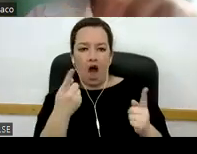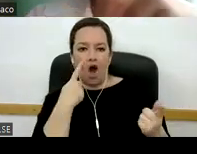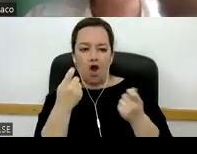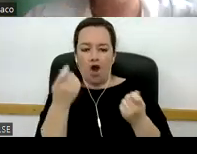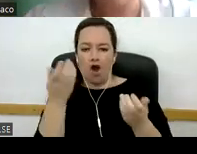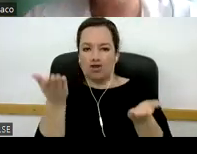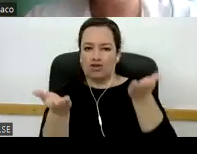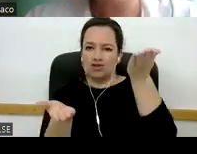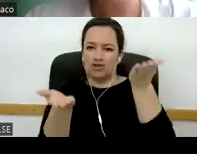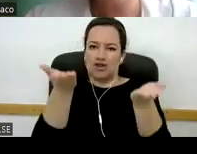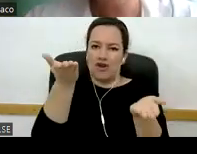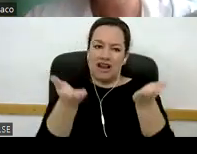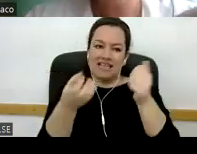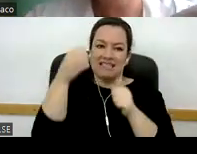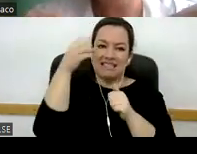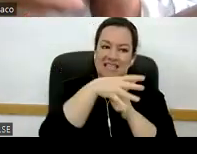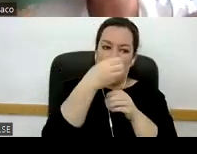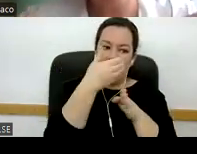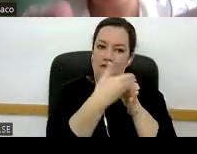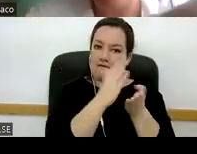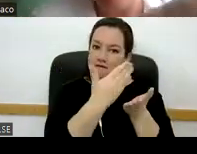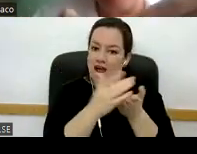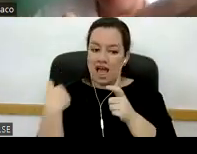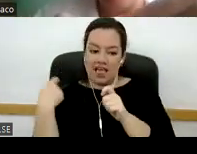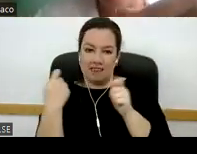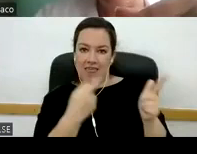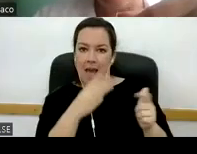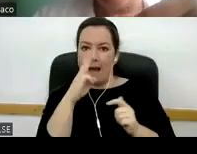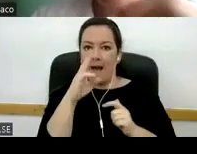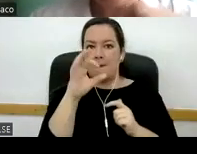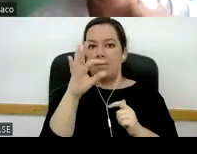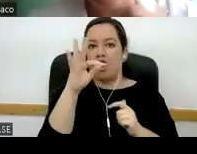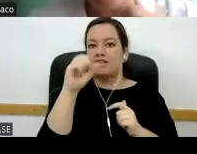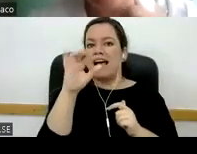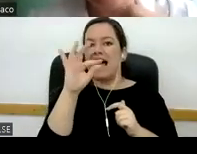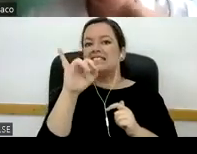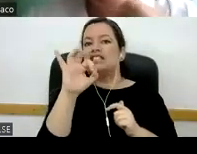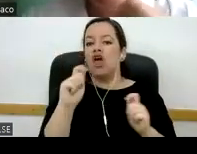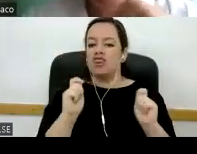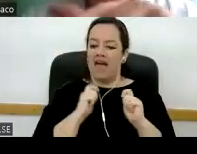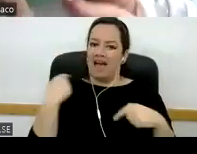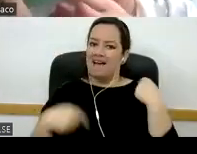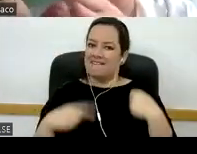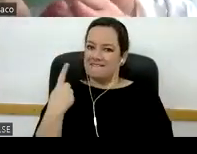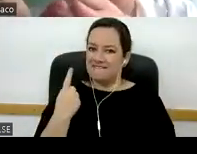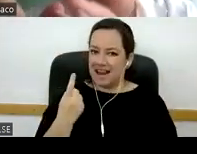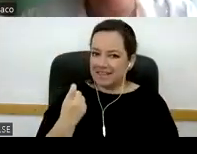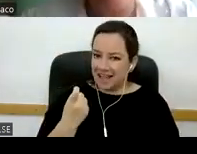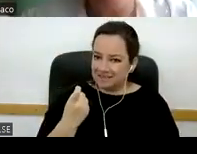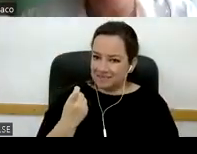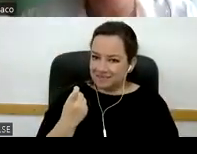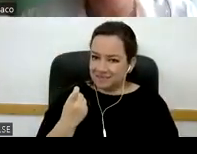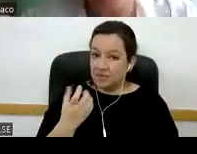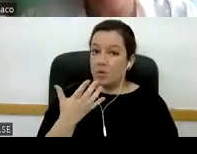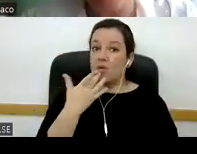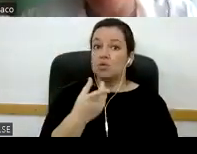al riñón para que elimine el sodio, le tenemos que dar potasio para que se quede algún ion dentro del cuerpo. Entonces, tanto un